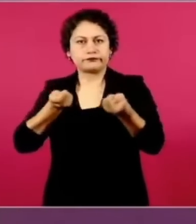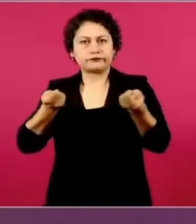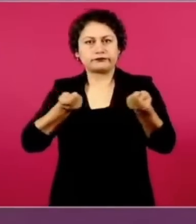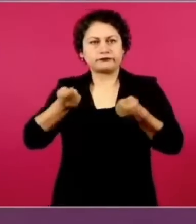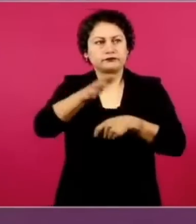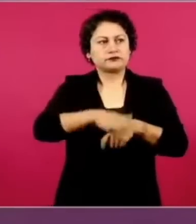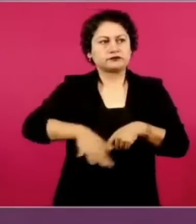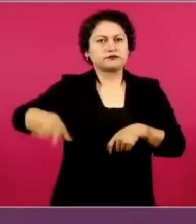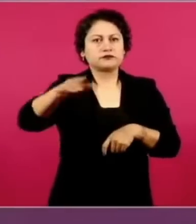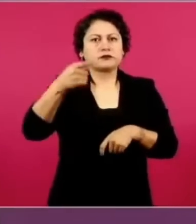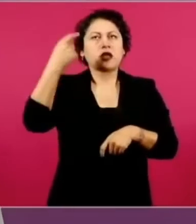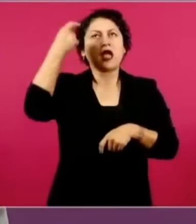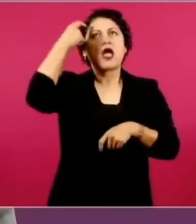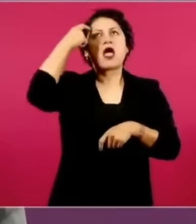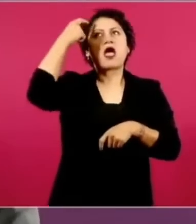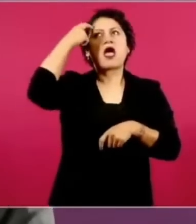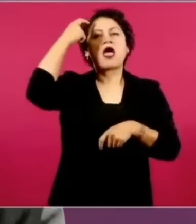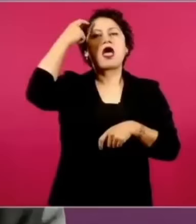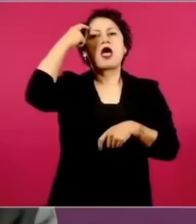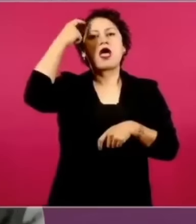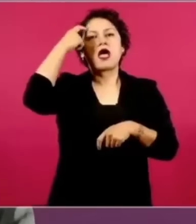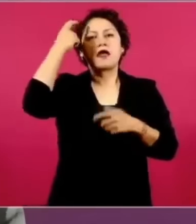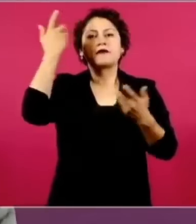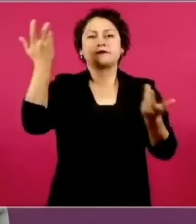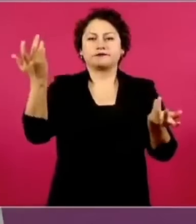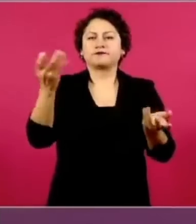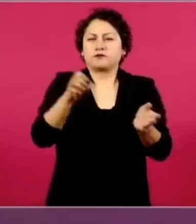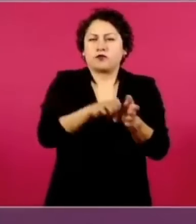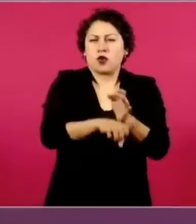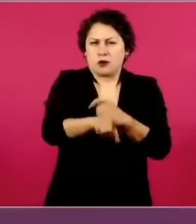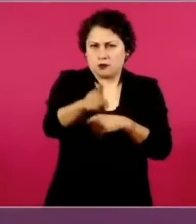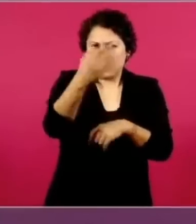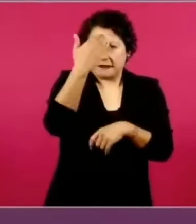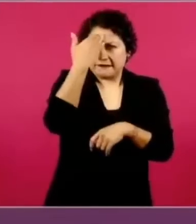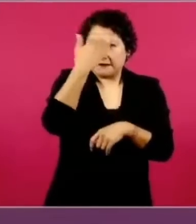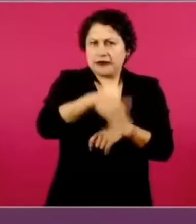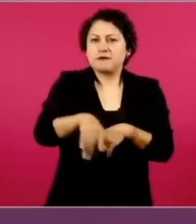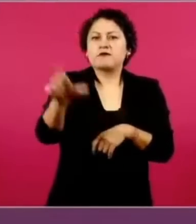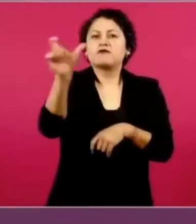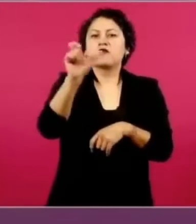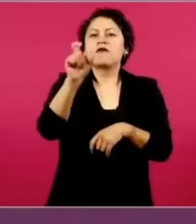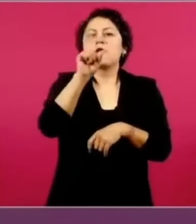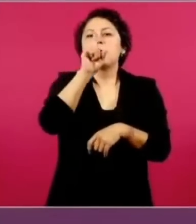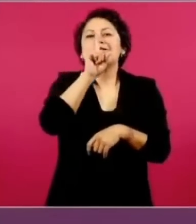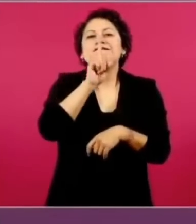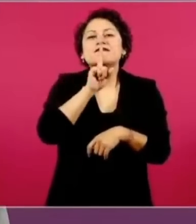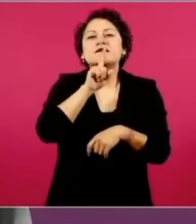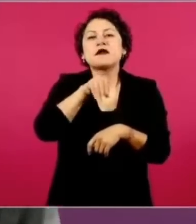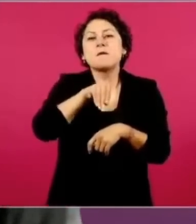lo de que una mentira que se repite muchas veces puede convertirse en verdad,